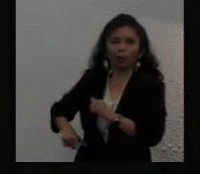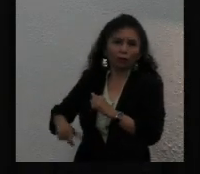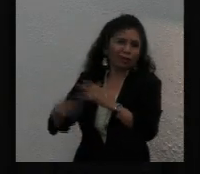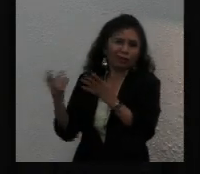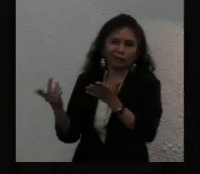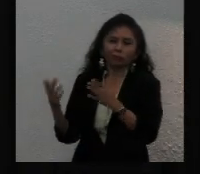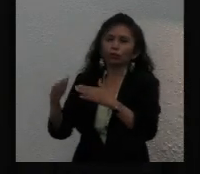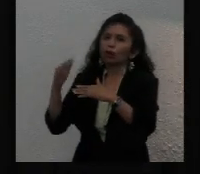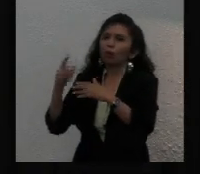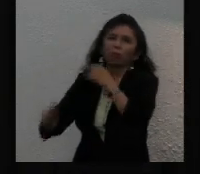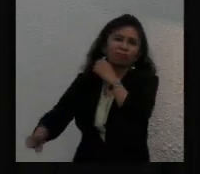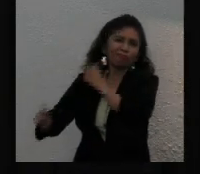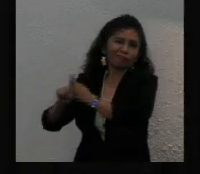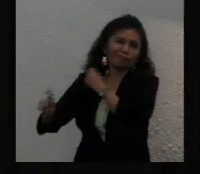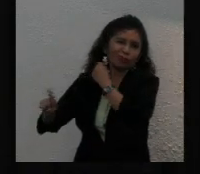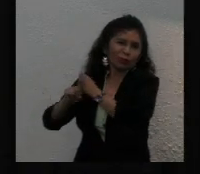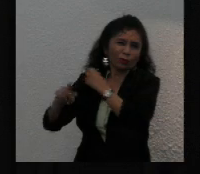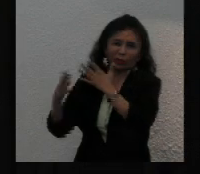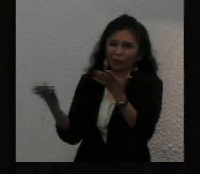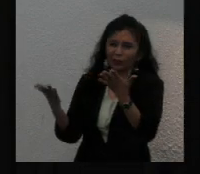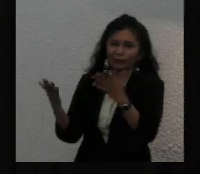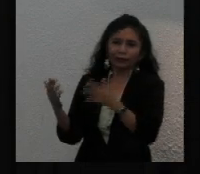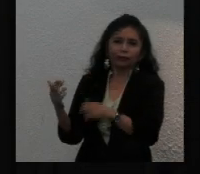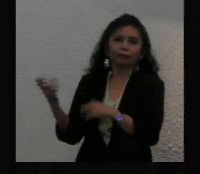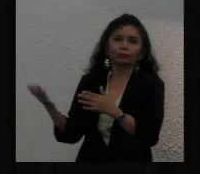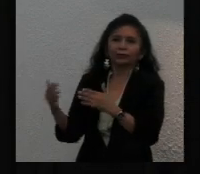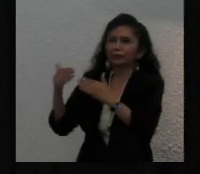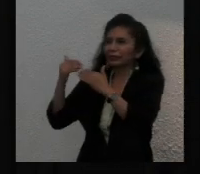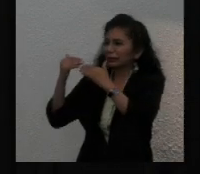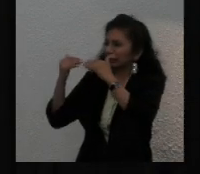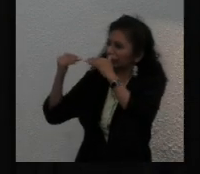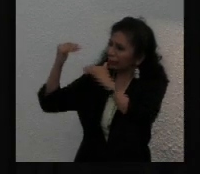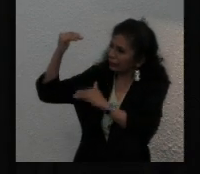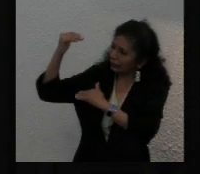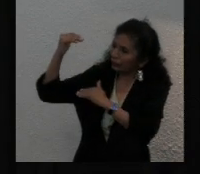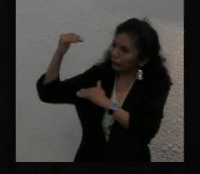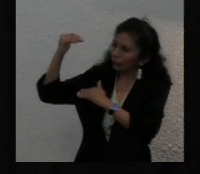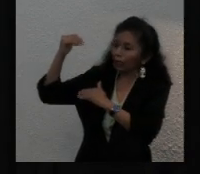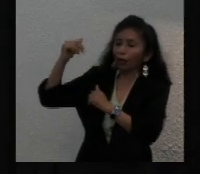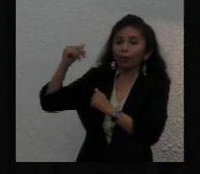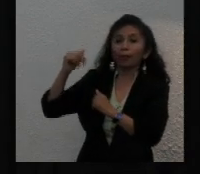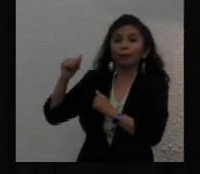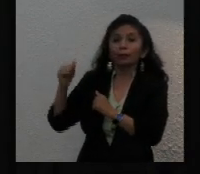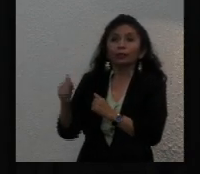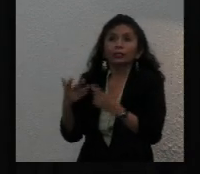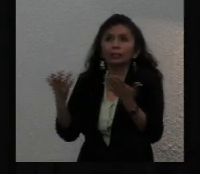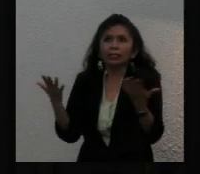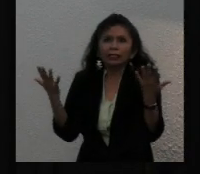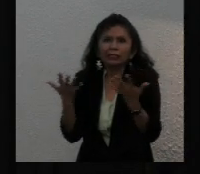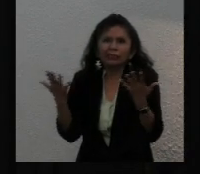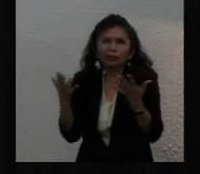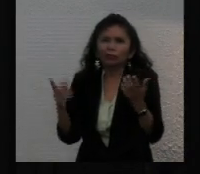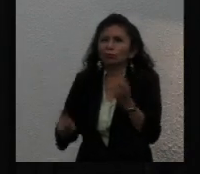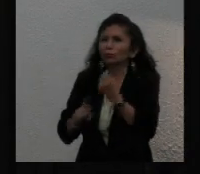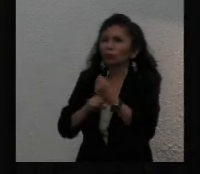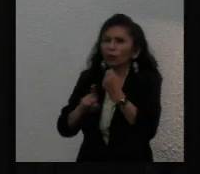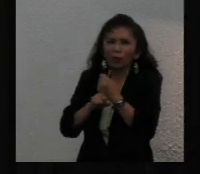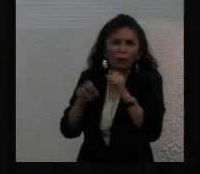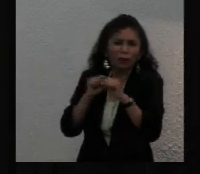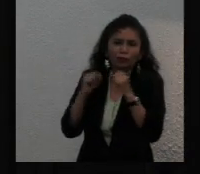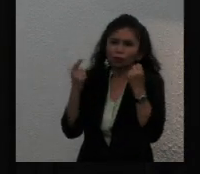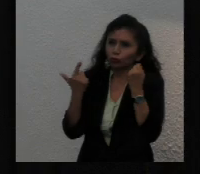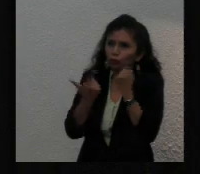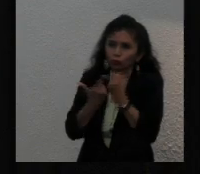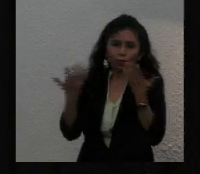neoliberales que nos lastimaron y dividieron, así como sumergieron en profundas brechas que provocaron heridas sociales muy